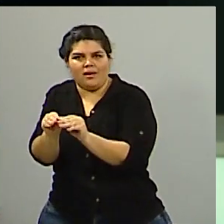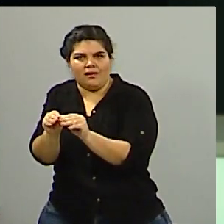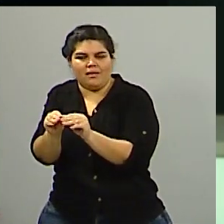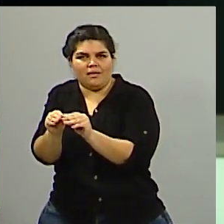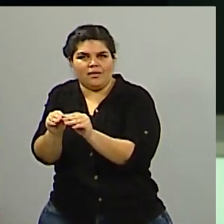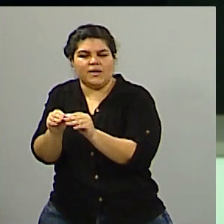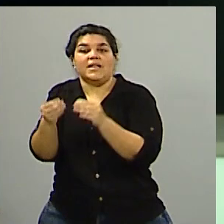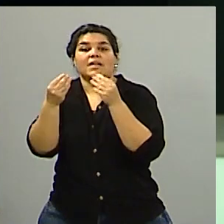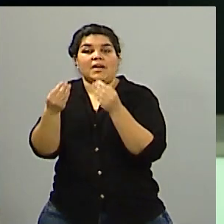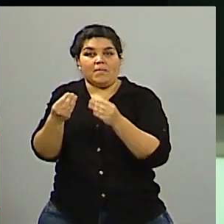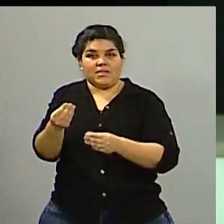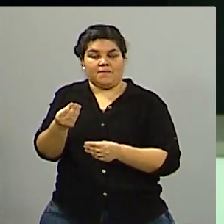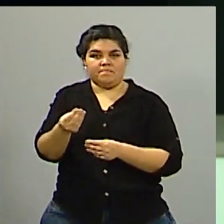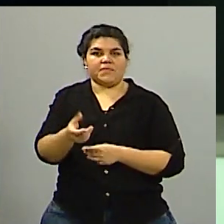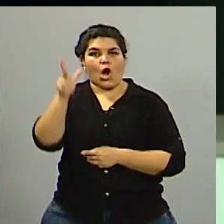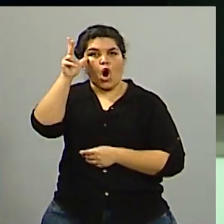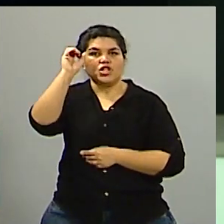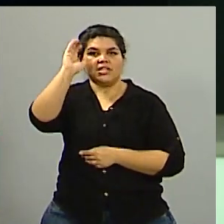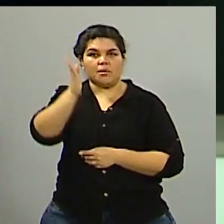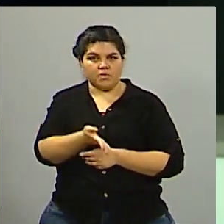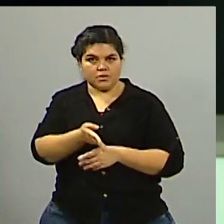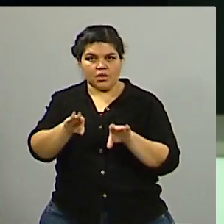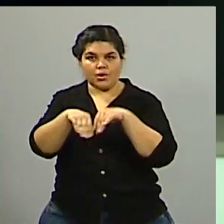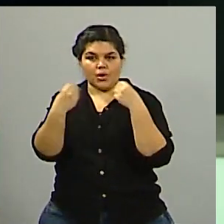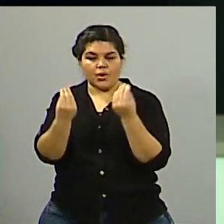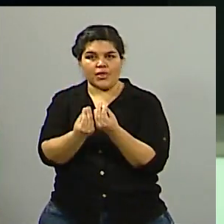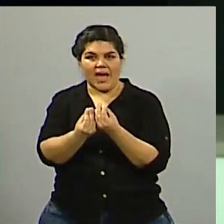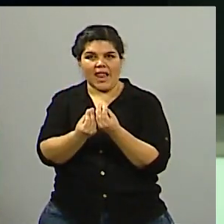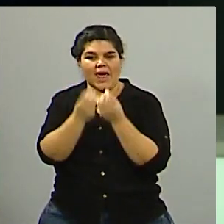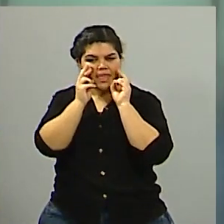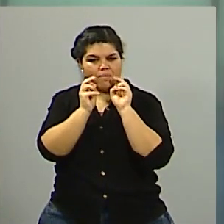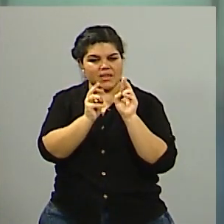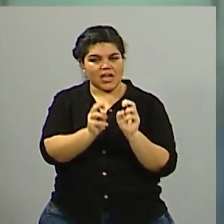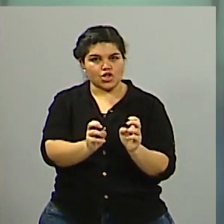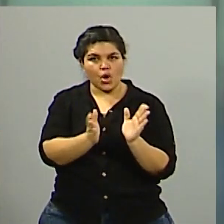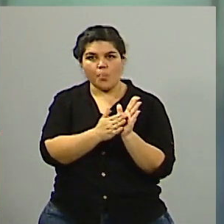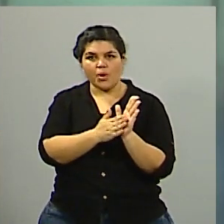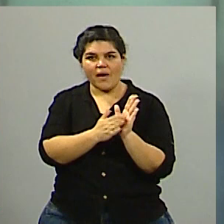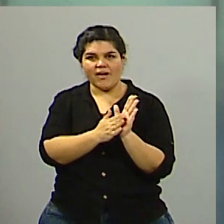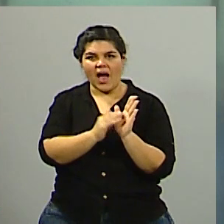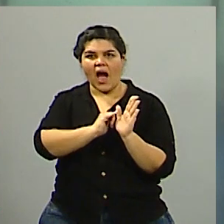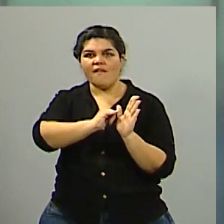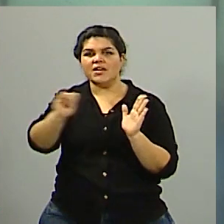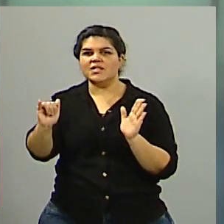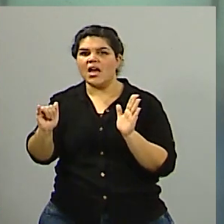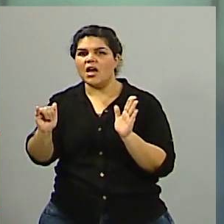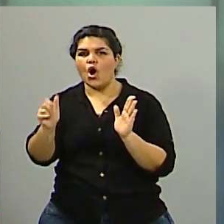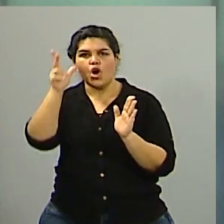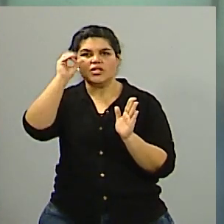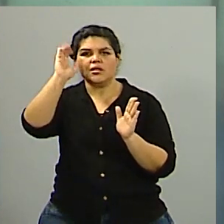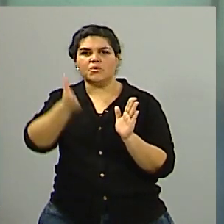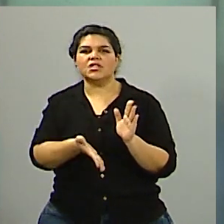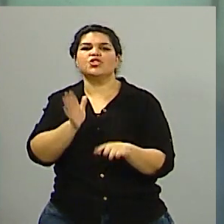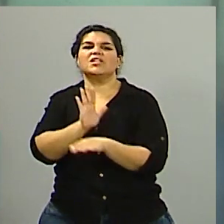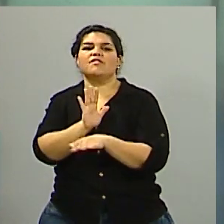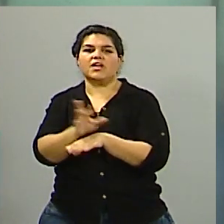casi el 80% de los registros sean de mujeres, bueno, dice mucho, no puede ser una cuestión